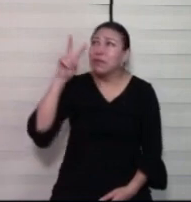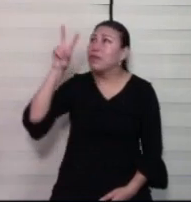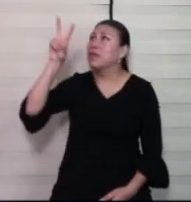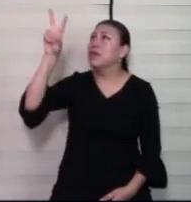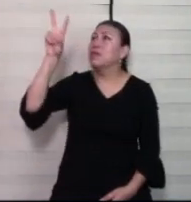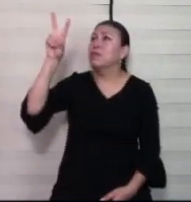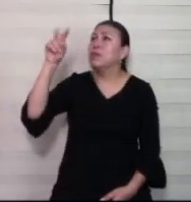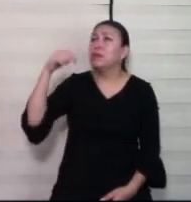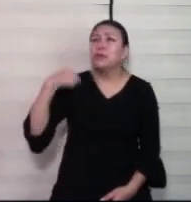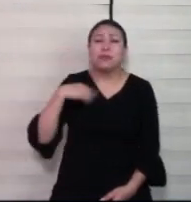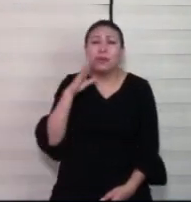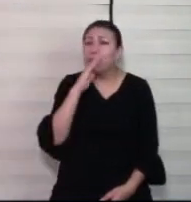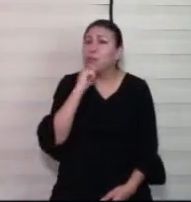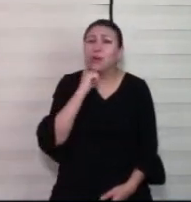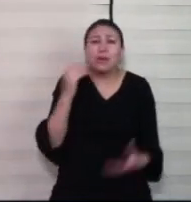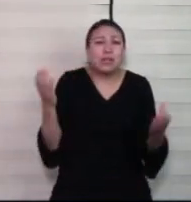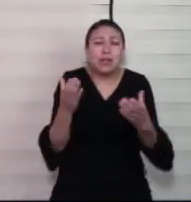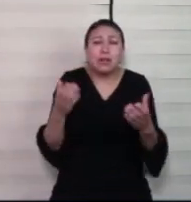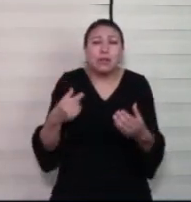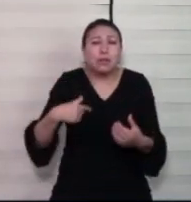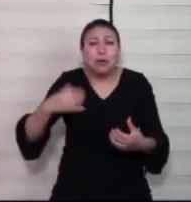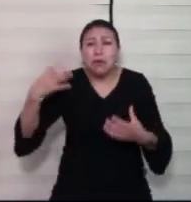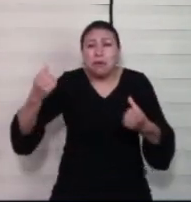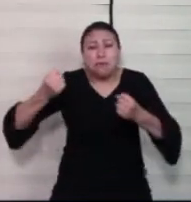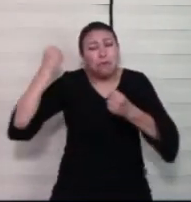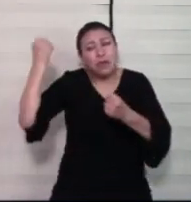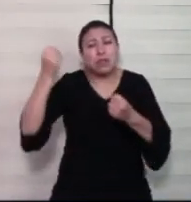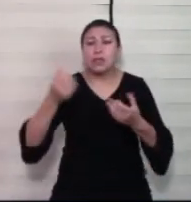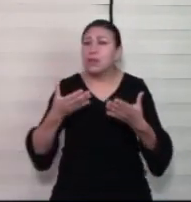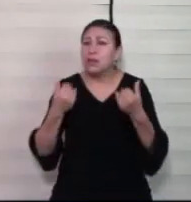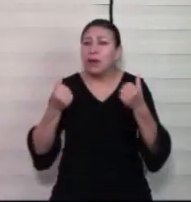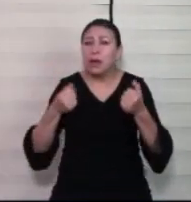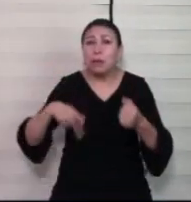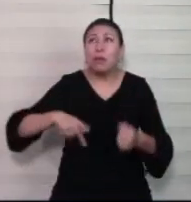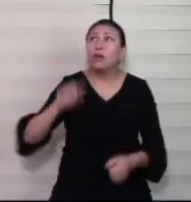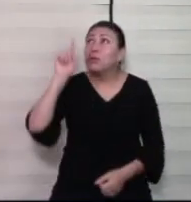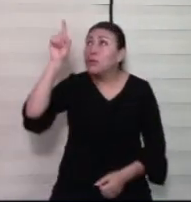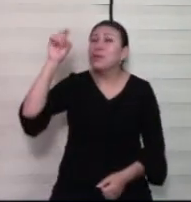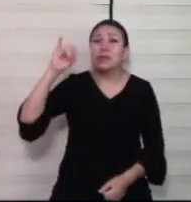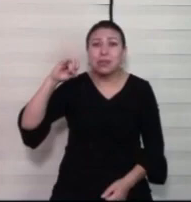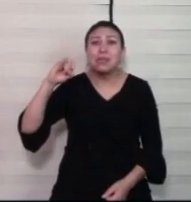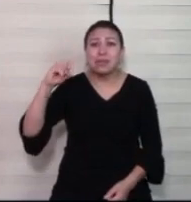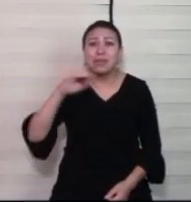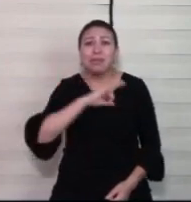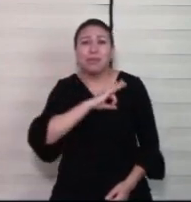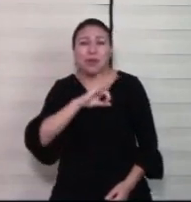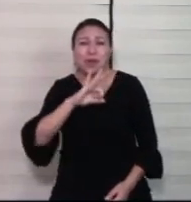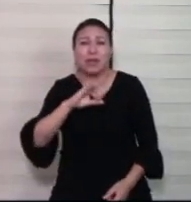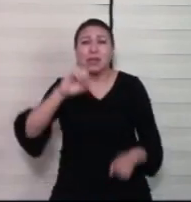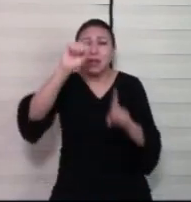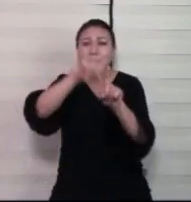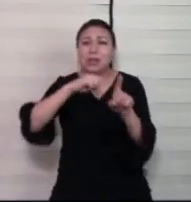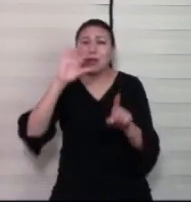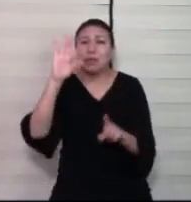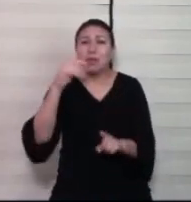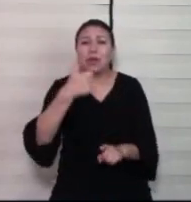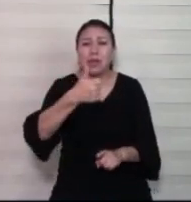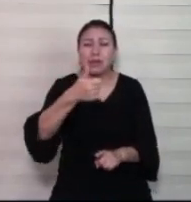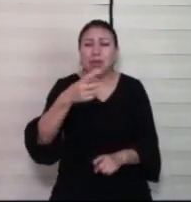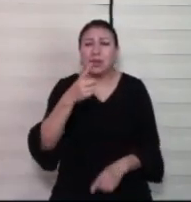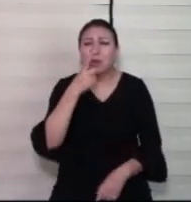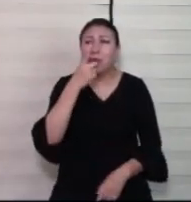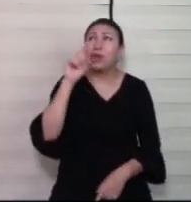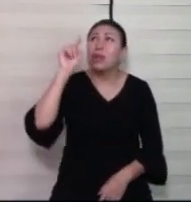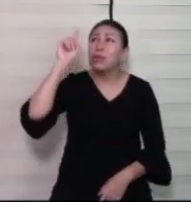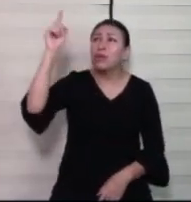Yo no puedo hacerlo, no tengo fuerza, pero tú sí puedes, Señor. Y otra vez en el Salmo 46, porque tú eres